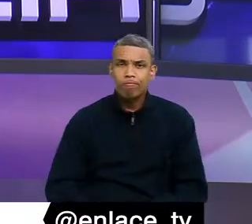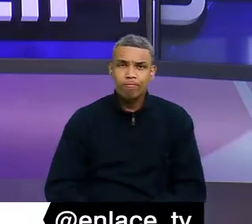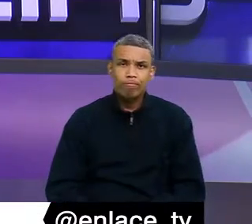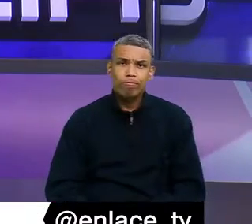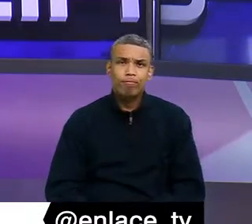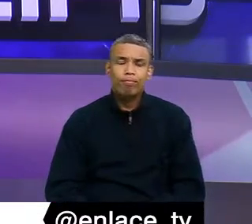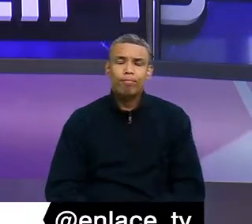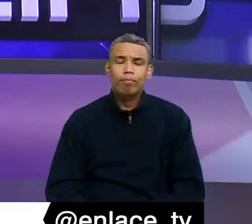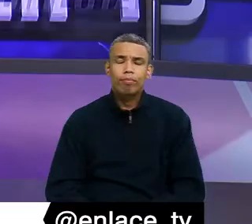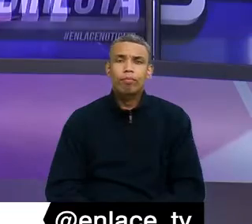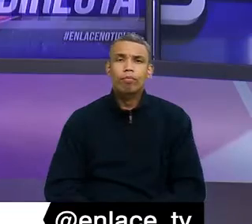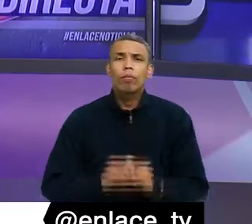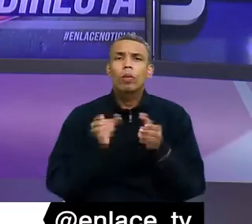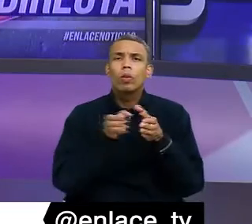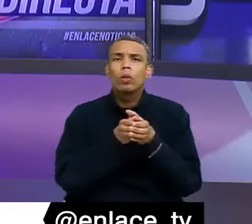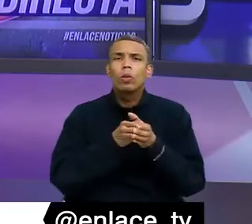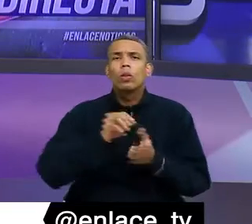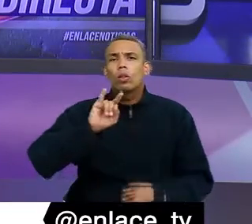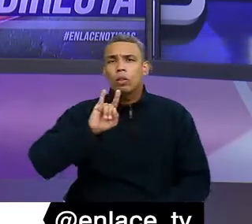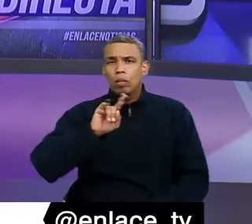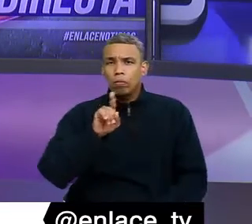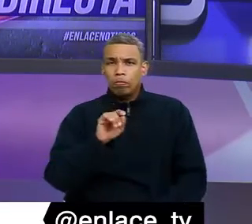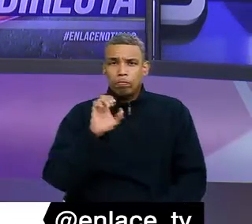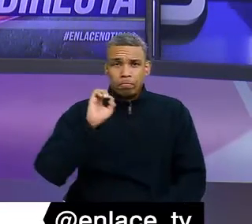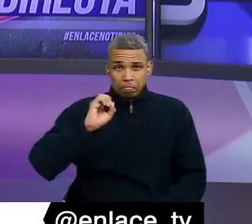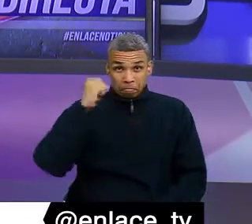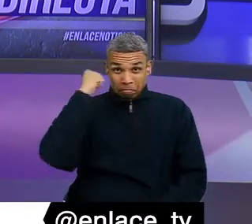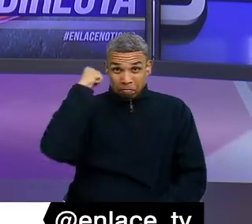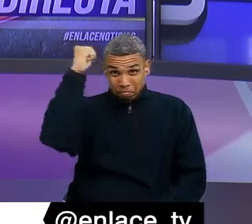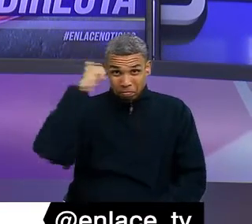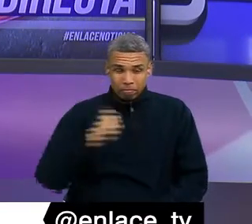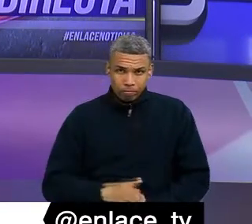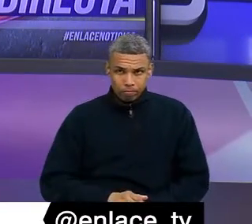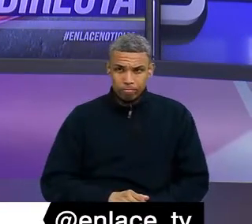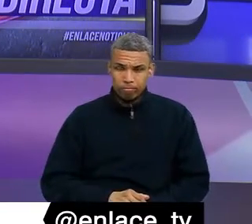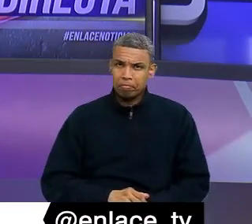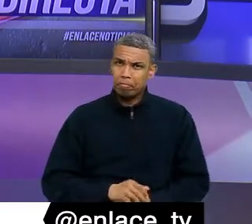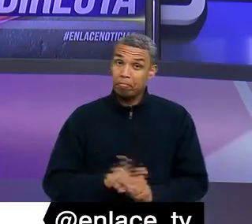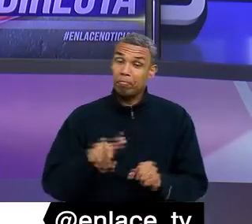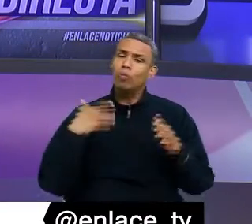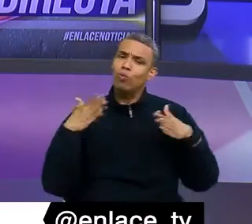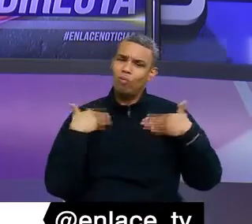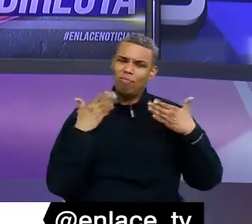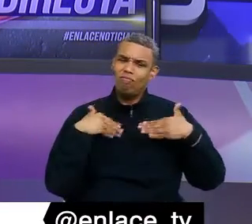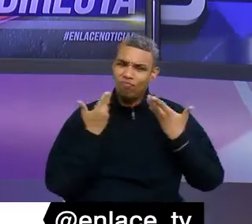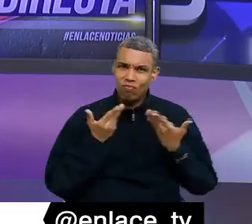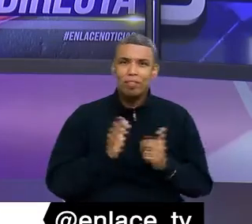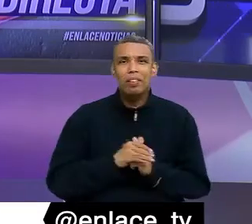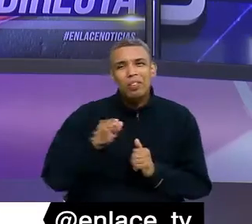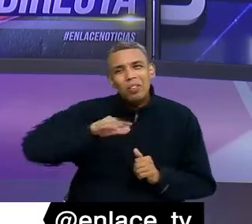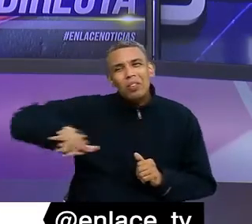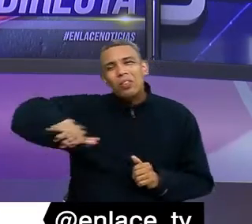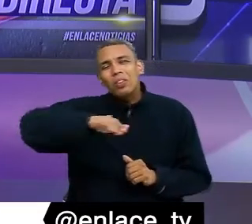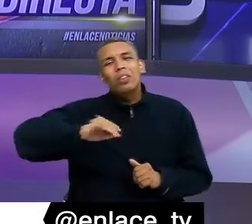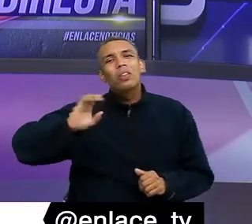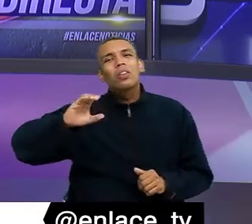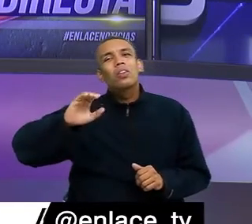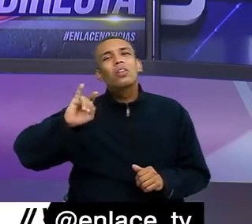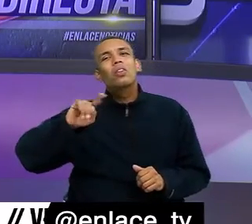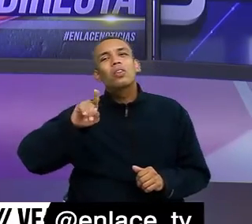Unión Sindical Obrera de la Industria del Petróleo celebró la terminación de los contratos de operación de los campos de Cusiana y